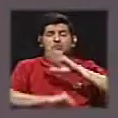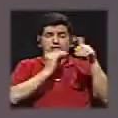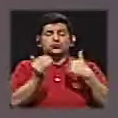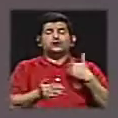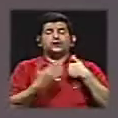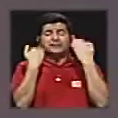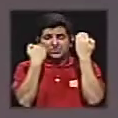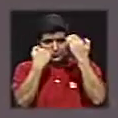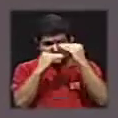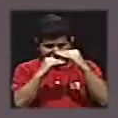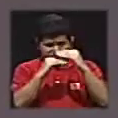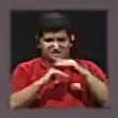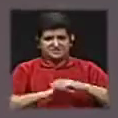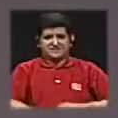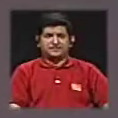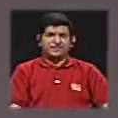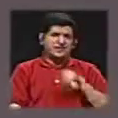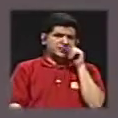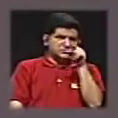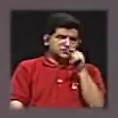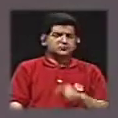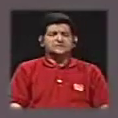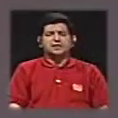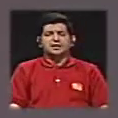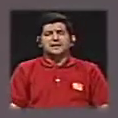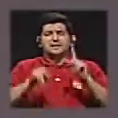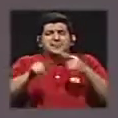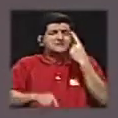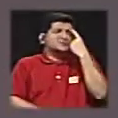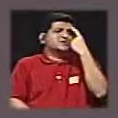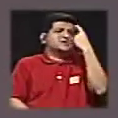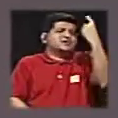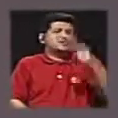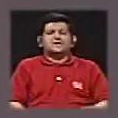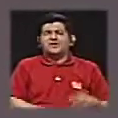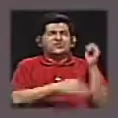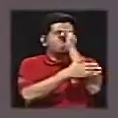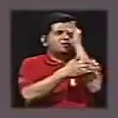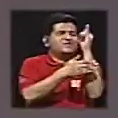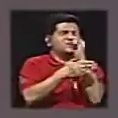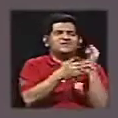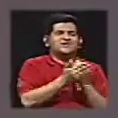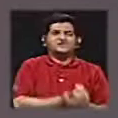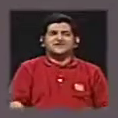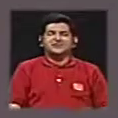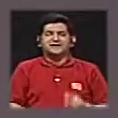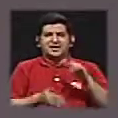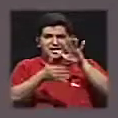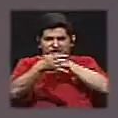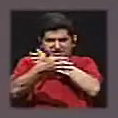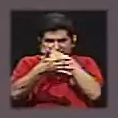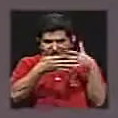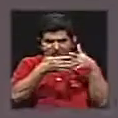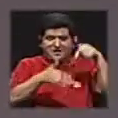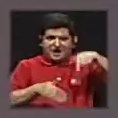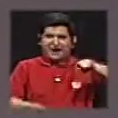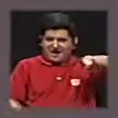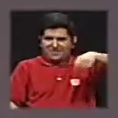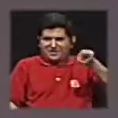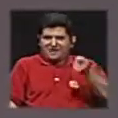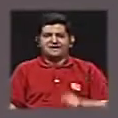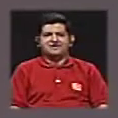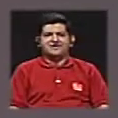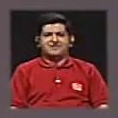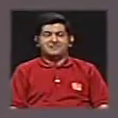¿verdad? Si usted trae un soñador a que le rediseñe la programación del canal